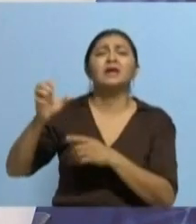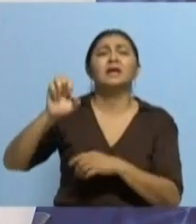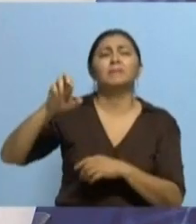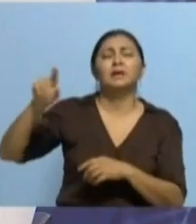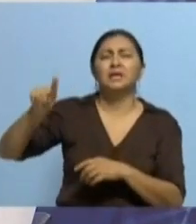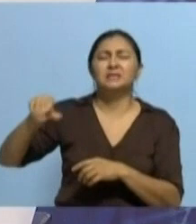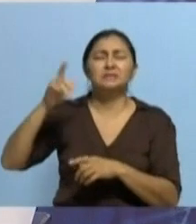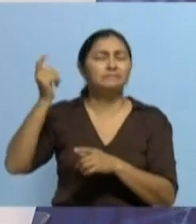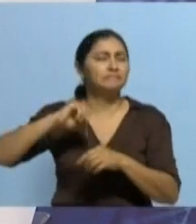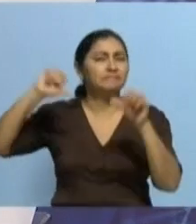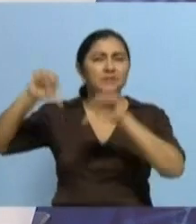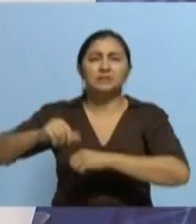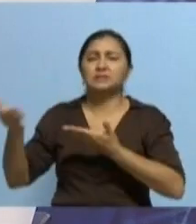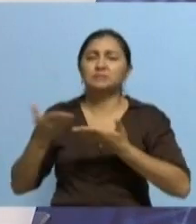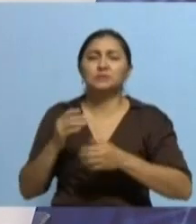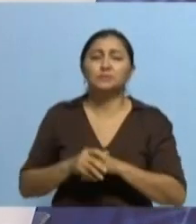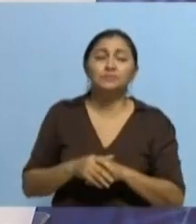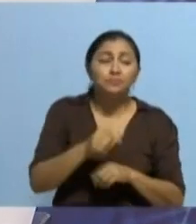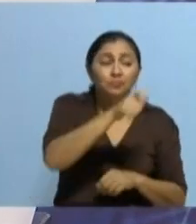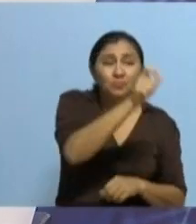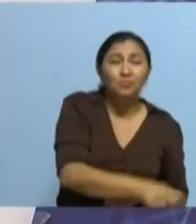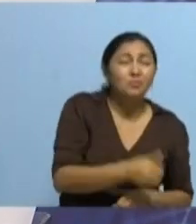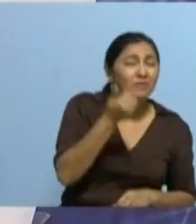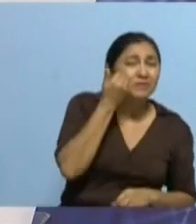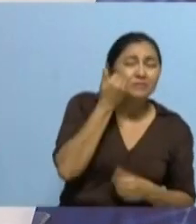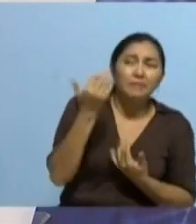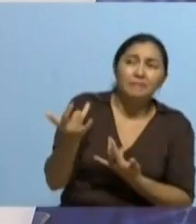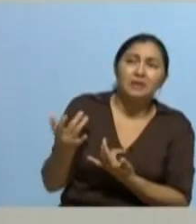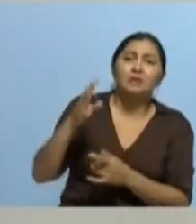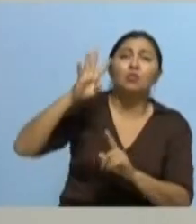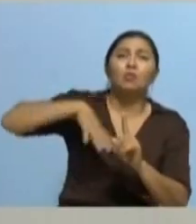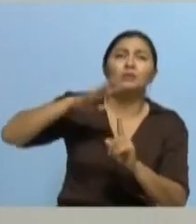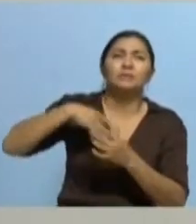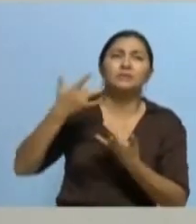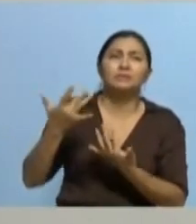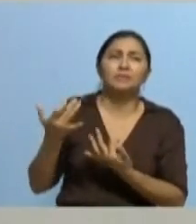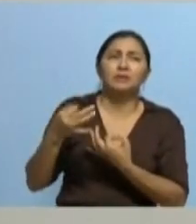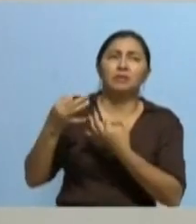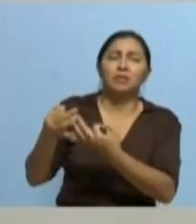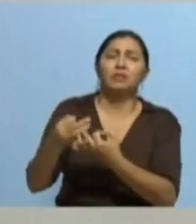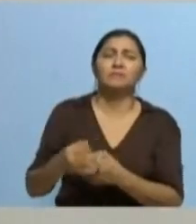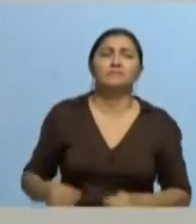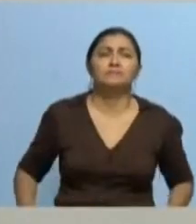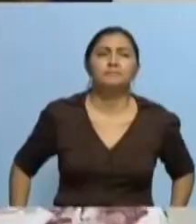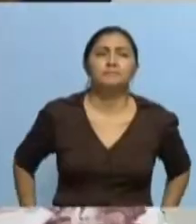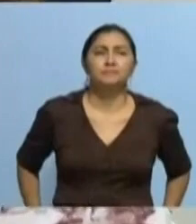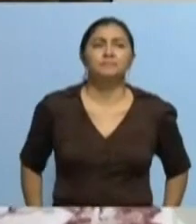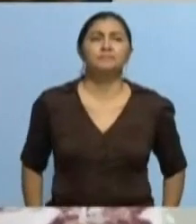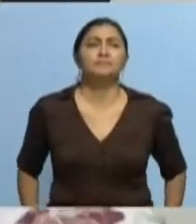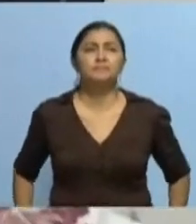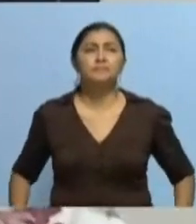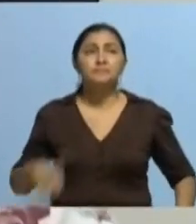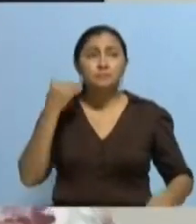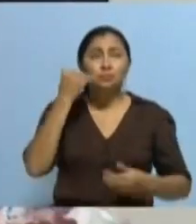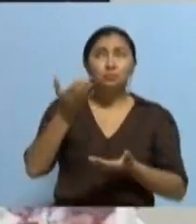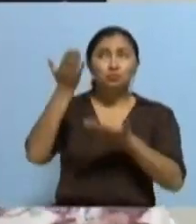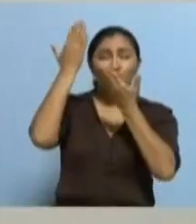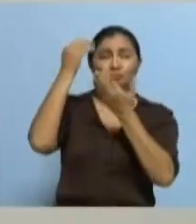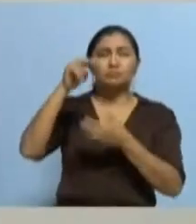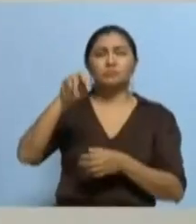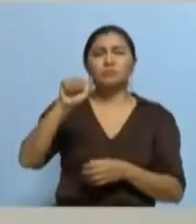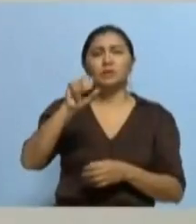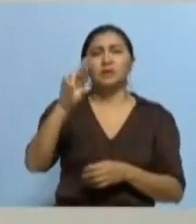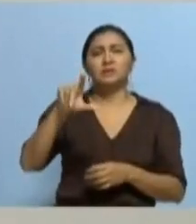En esta ocasión, una paciente espera la aprobación de un examen médico desde hace 4 meses. Esta es Nazli Angulo Colmenares, quien